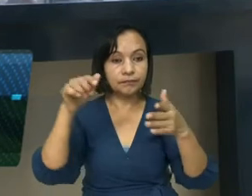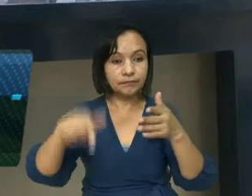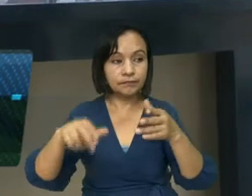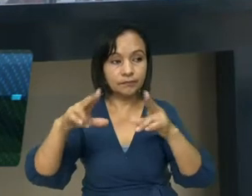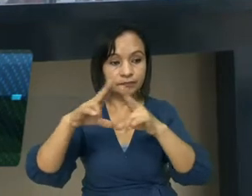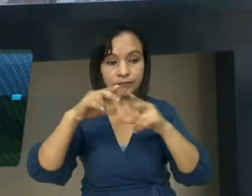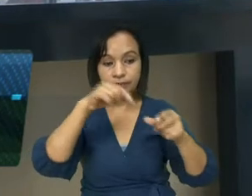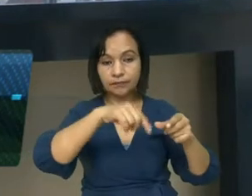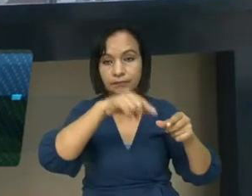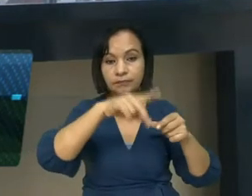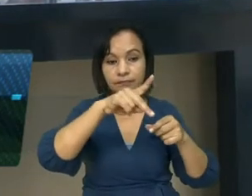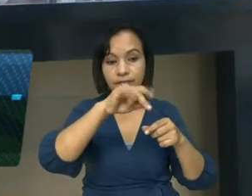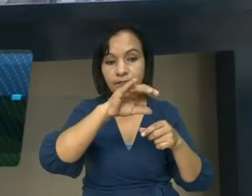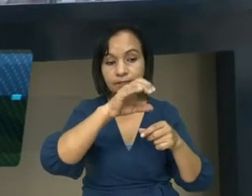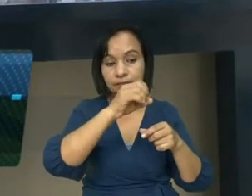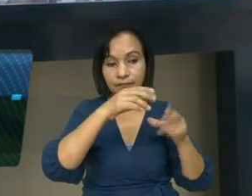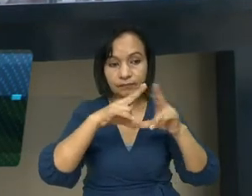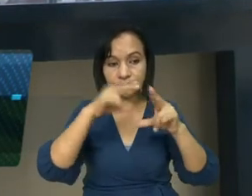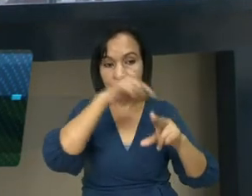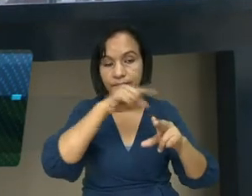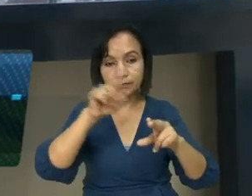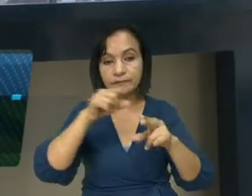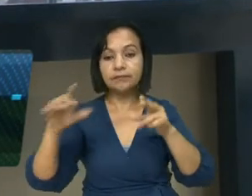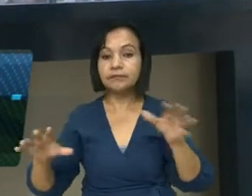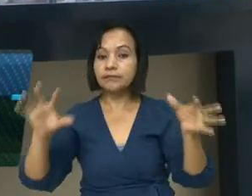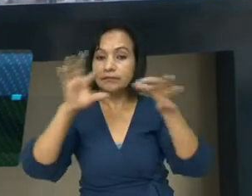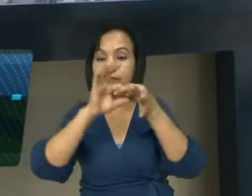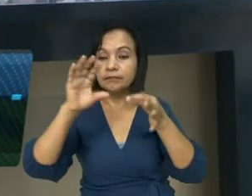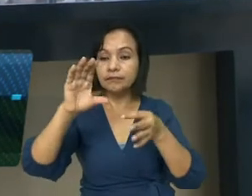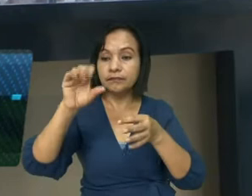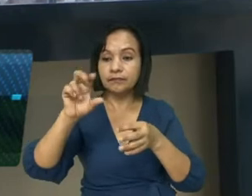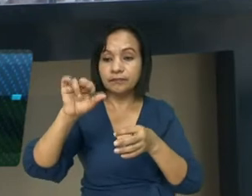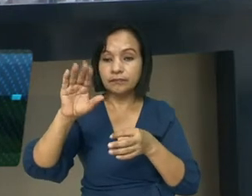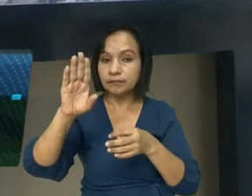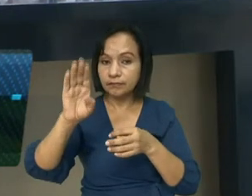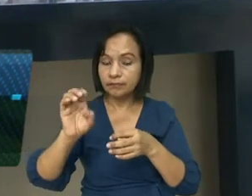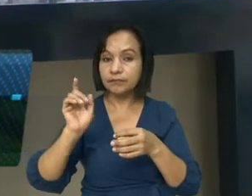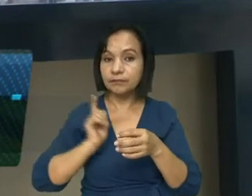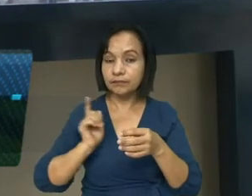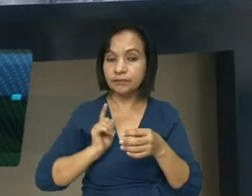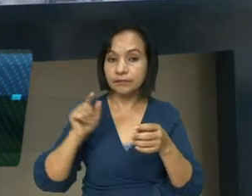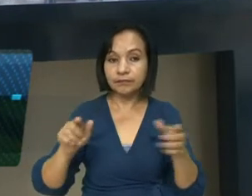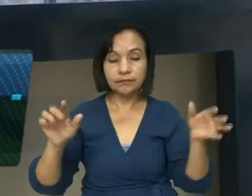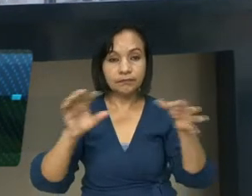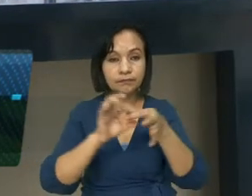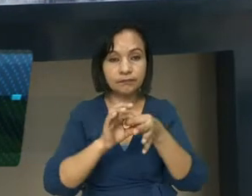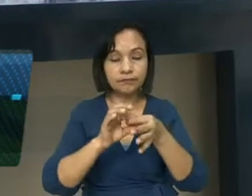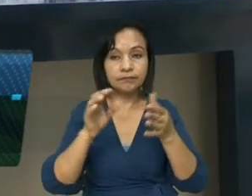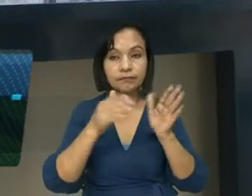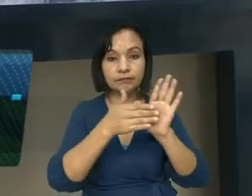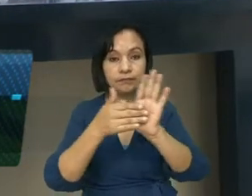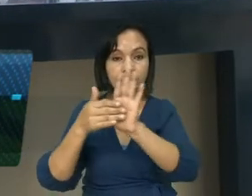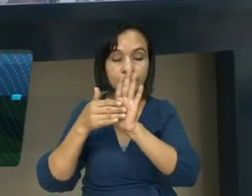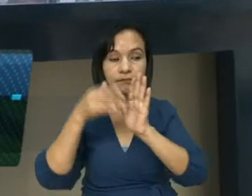Pacífico, sino que también a nivel de la costa Caribe, y ahí nosotros vamos a tener un modelo,